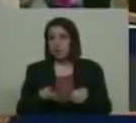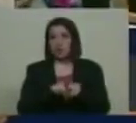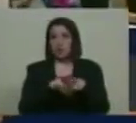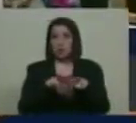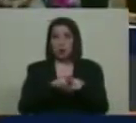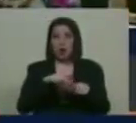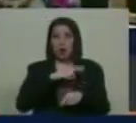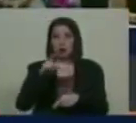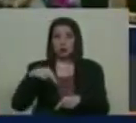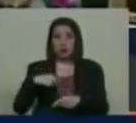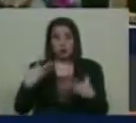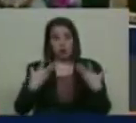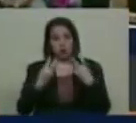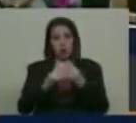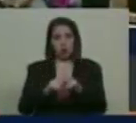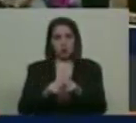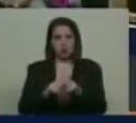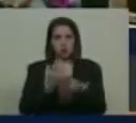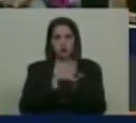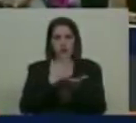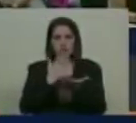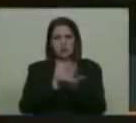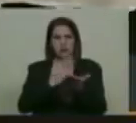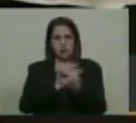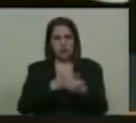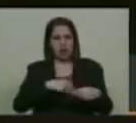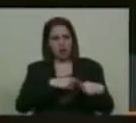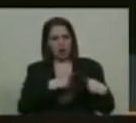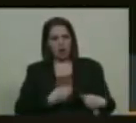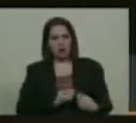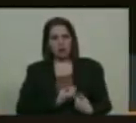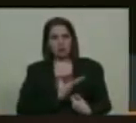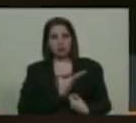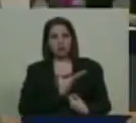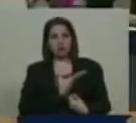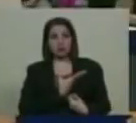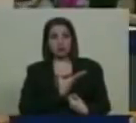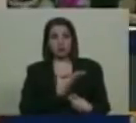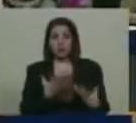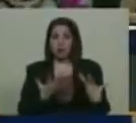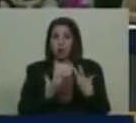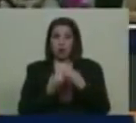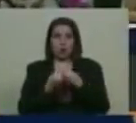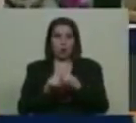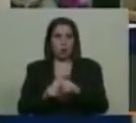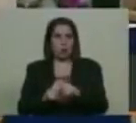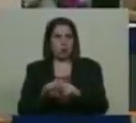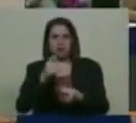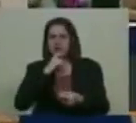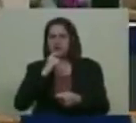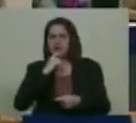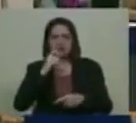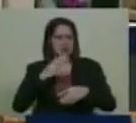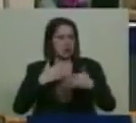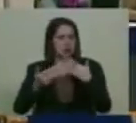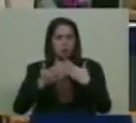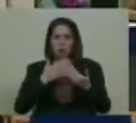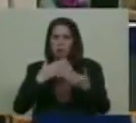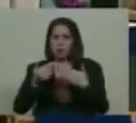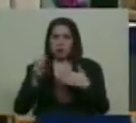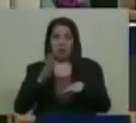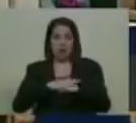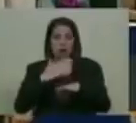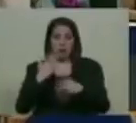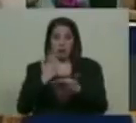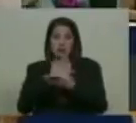juntos, de la mano, del corazón, enfrentando dificultades. Siempre el espíritu